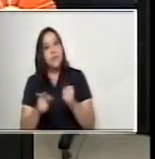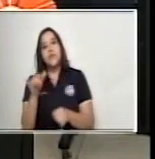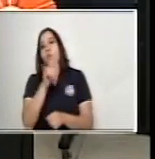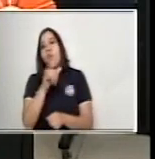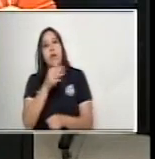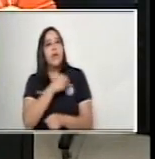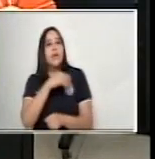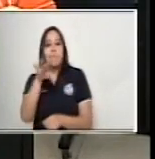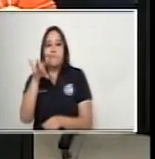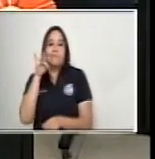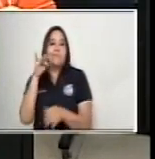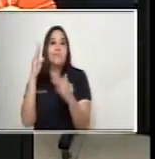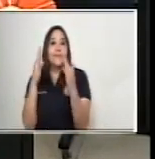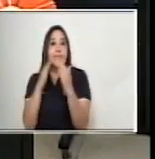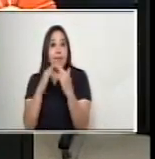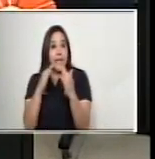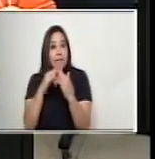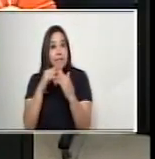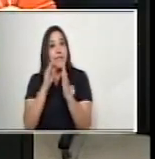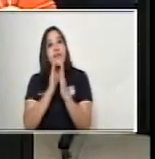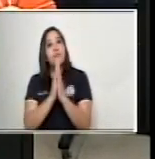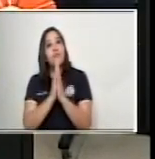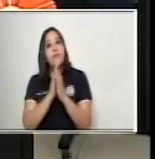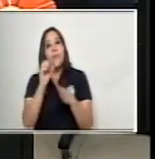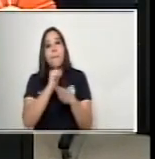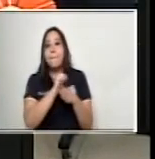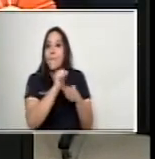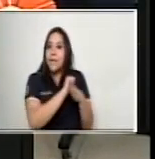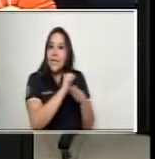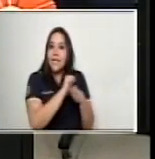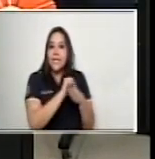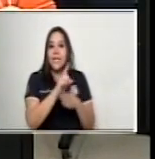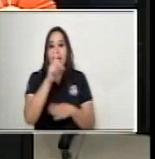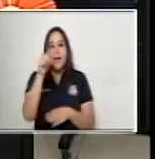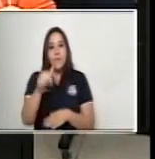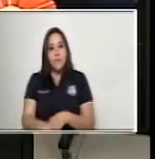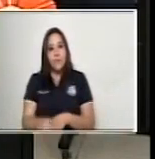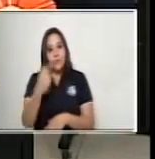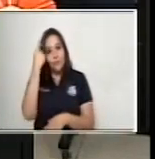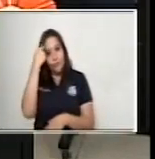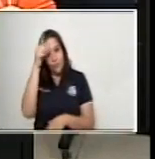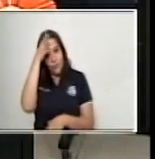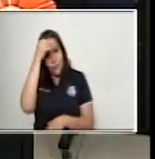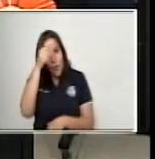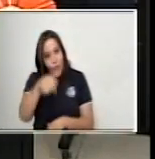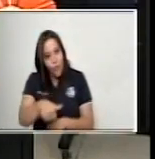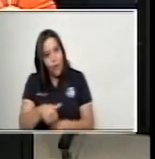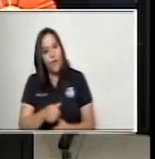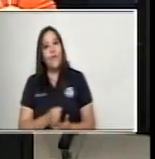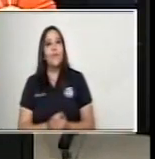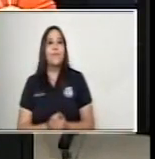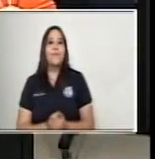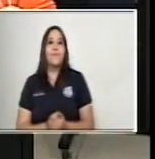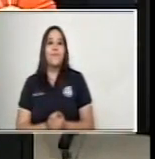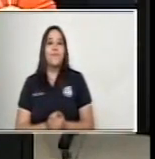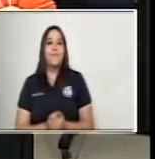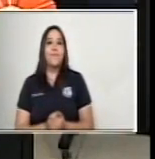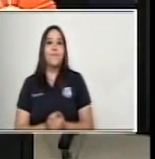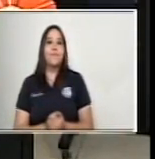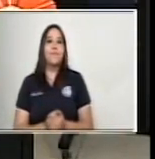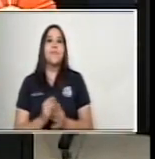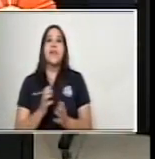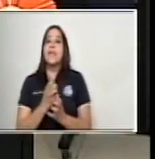a ustedes en casa a que pongamos en práctica lo que aprendimos el día de hoy. Entonces, los